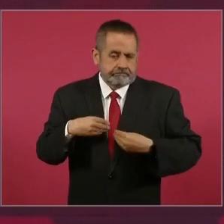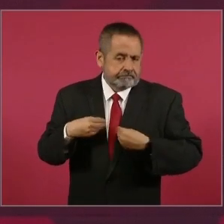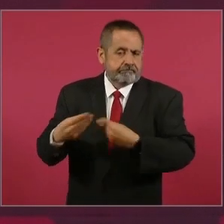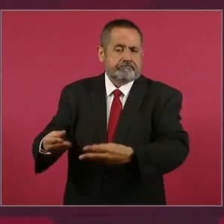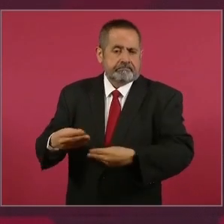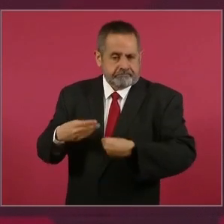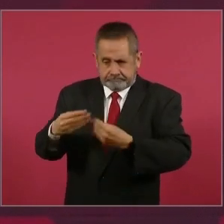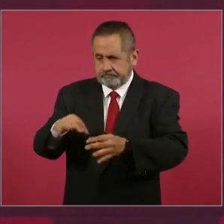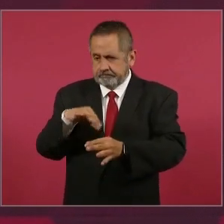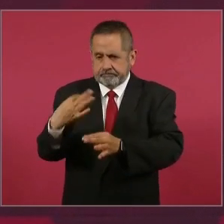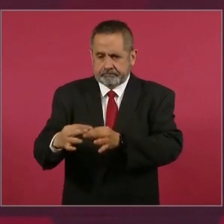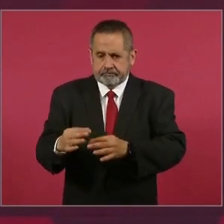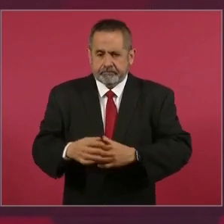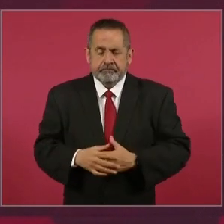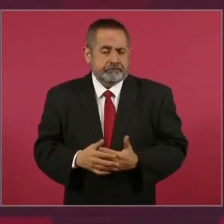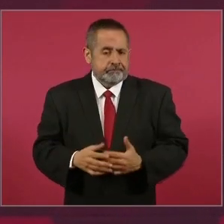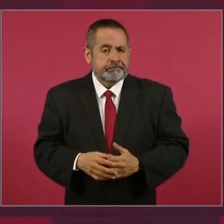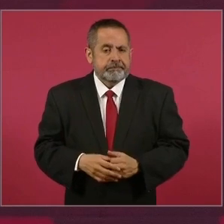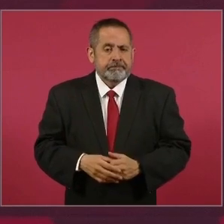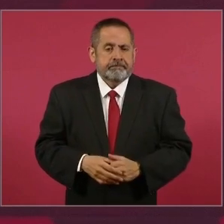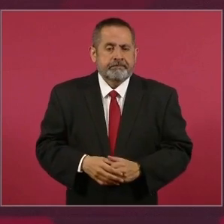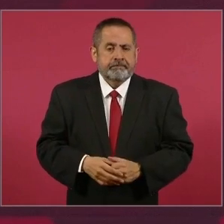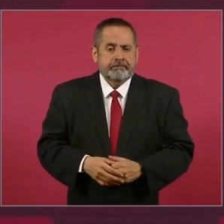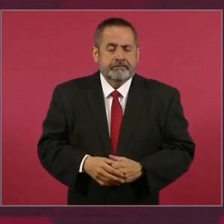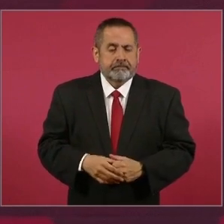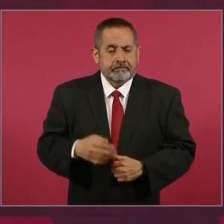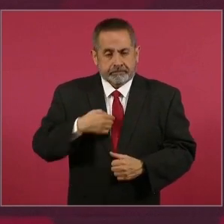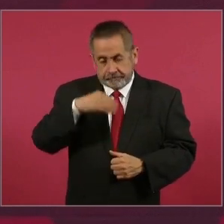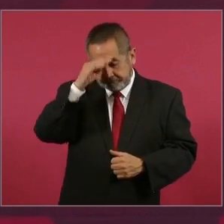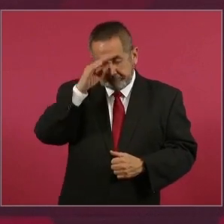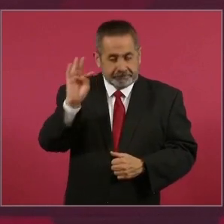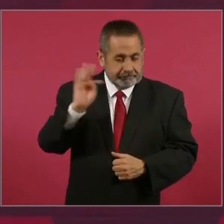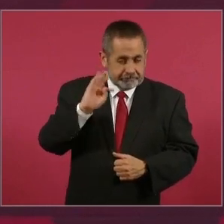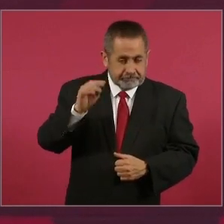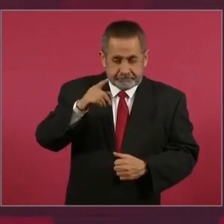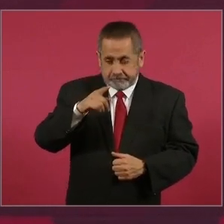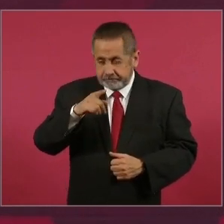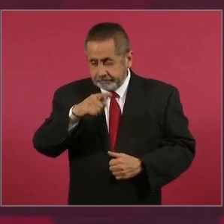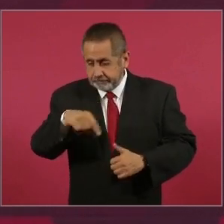materiales entonces eh si termina